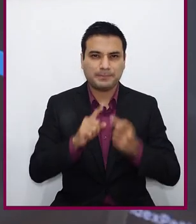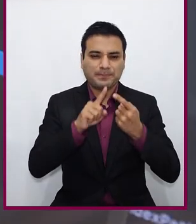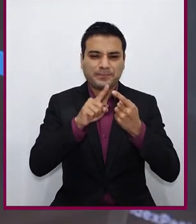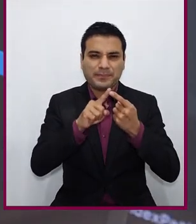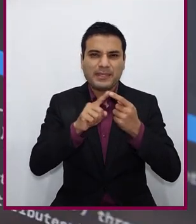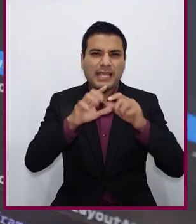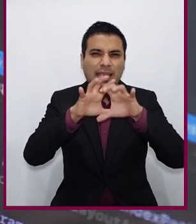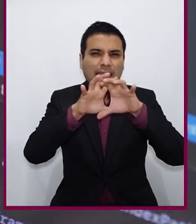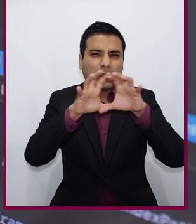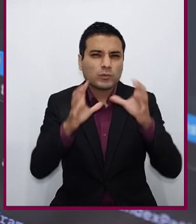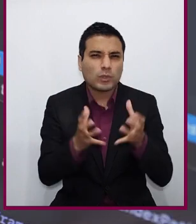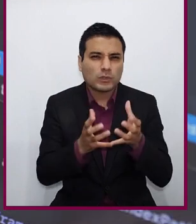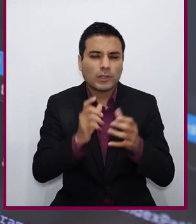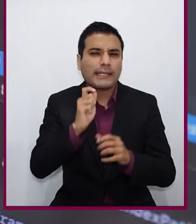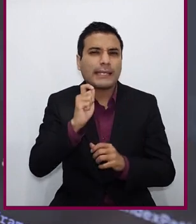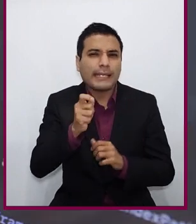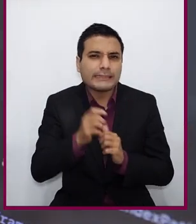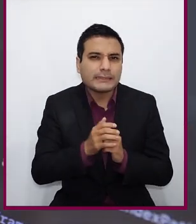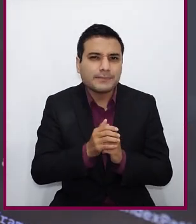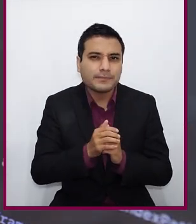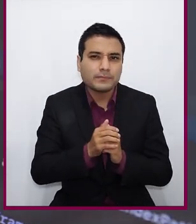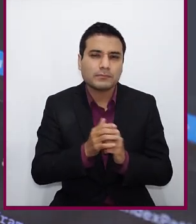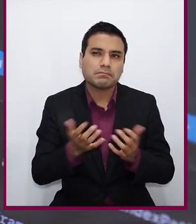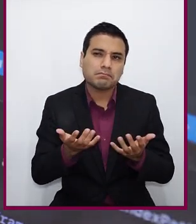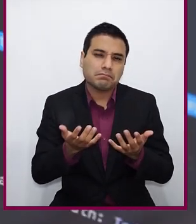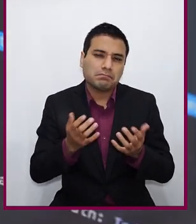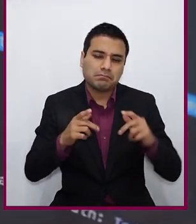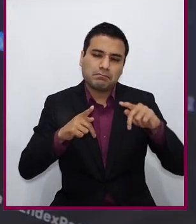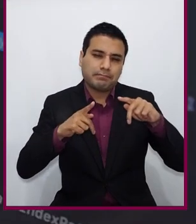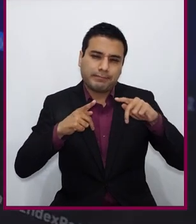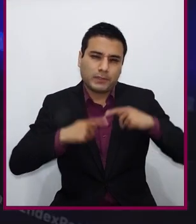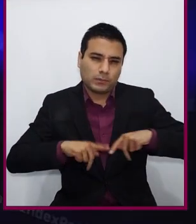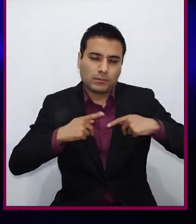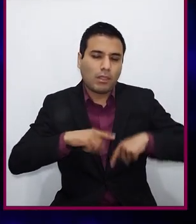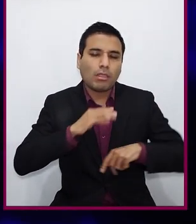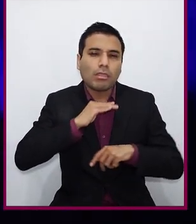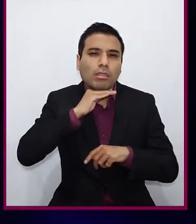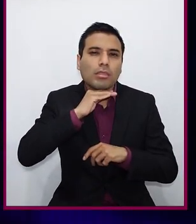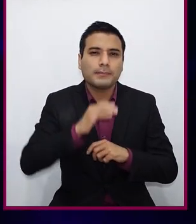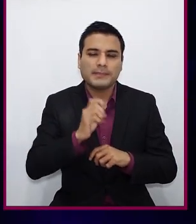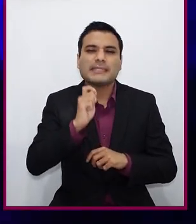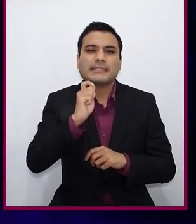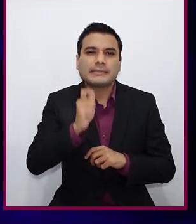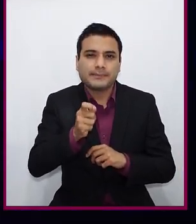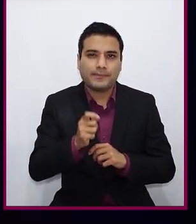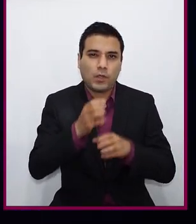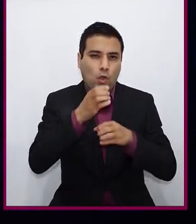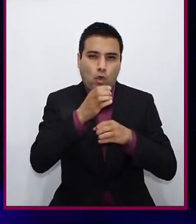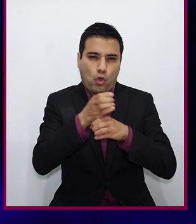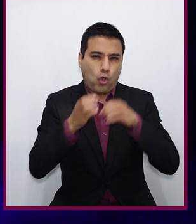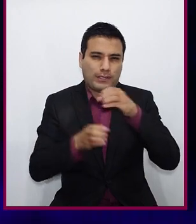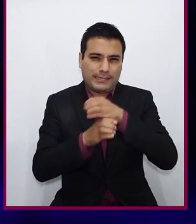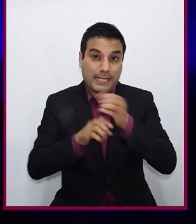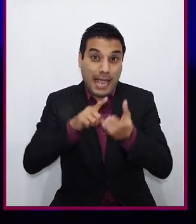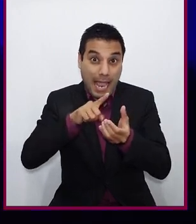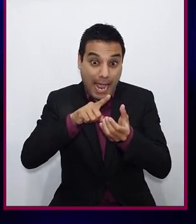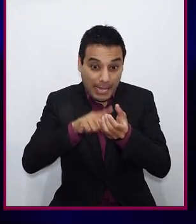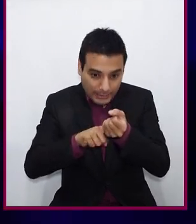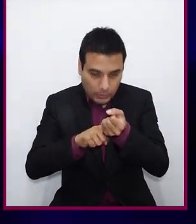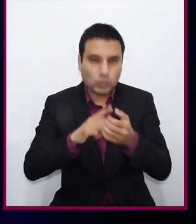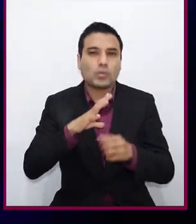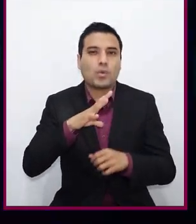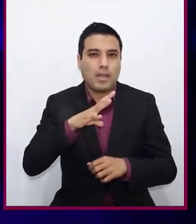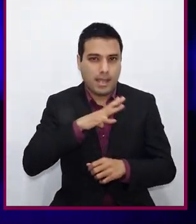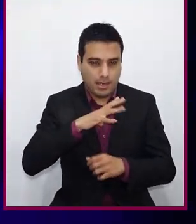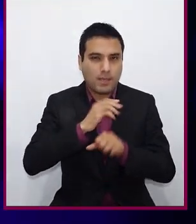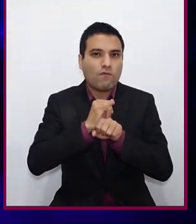de los miembros que la clase proporciona a prioridades y métodos la información de un objeto está contenida dentro del propio objeto y